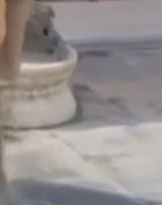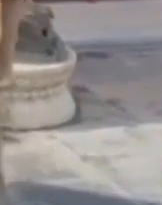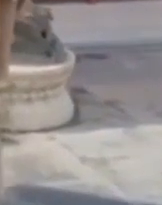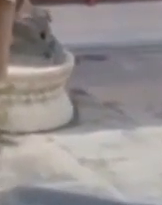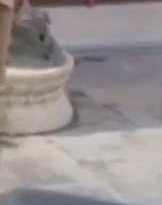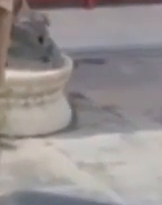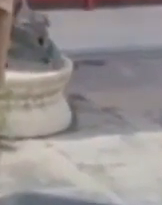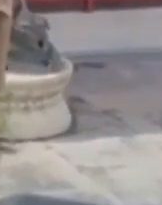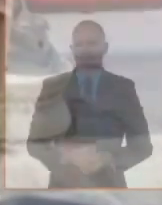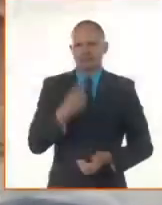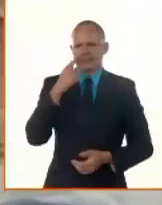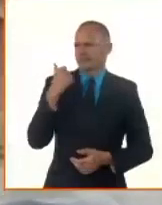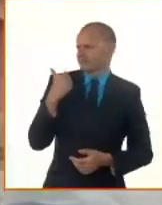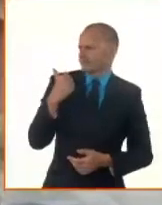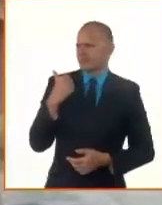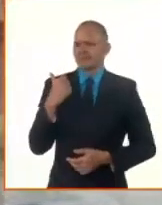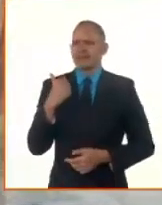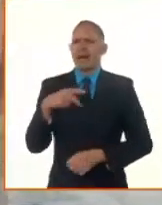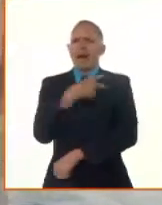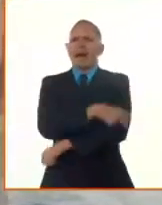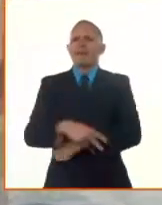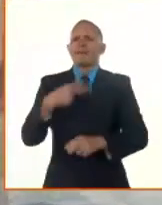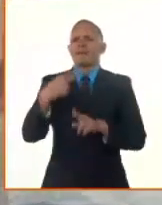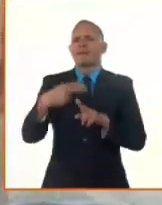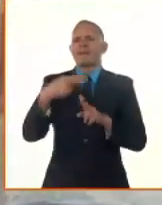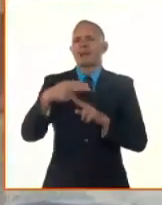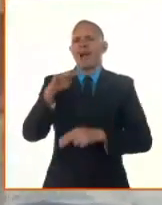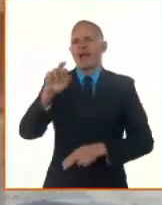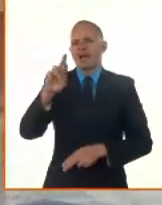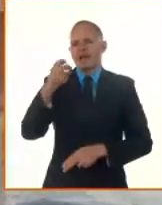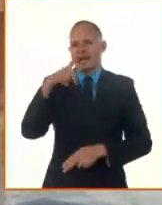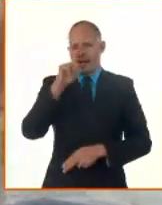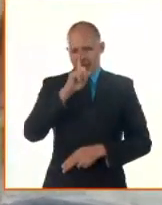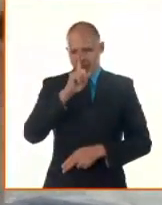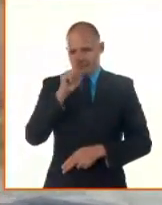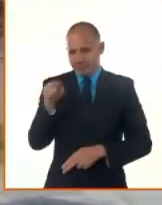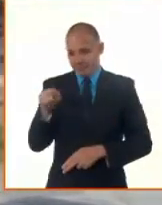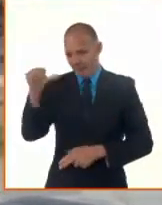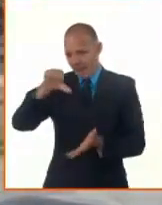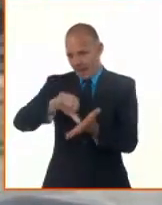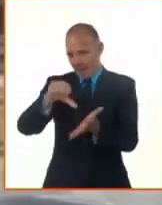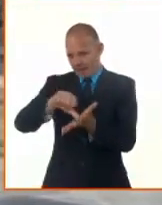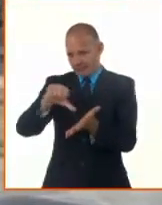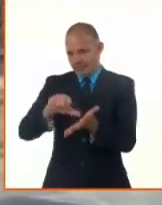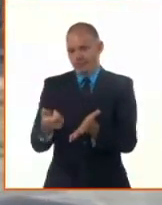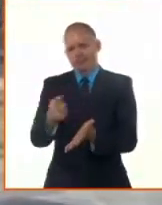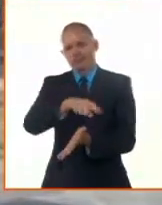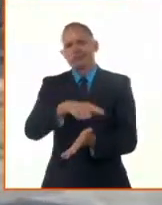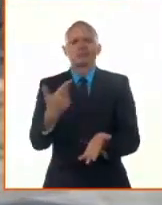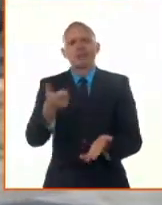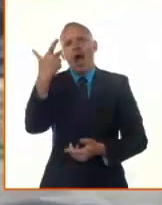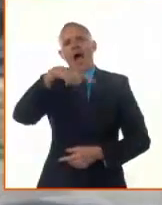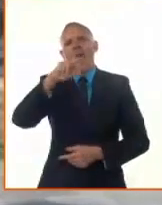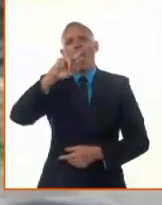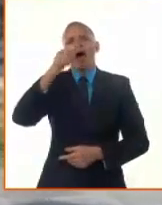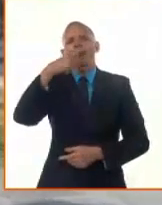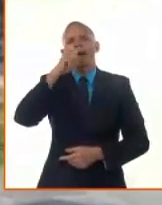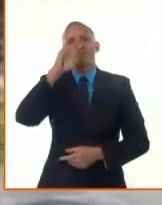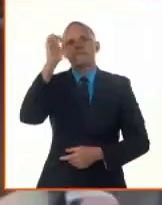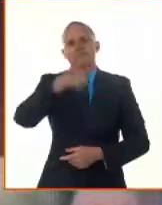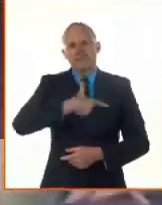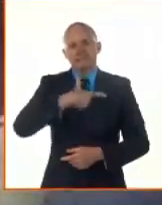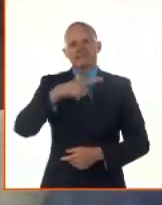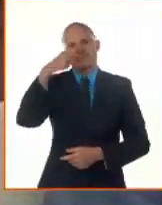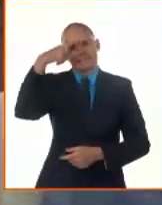Irán y Arabia Saudita se comprometieron el jueves en Pekín a trabajar juntos Para aportar seguridad y estabilidad a Oriente